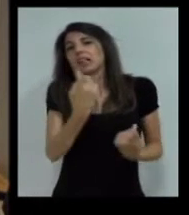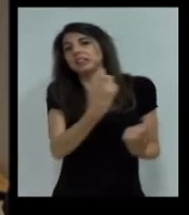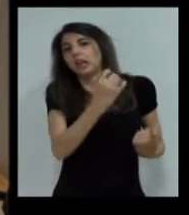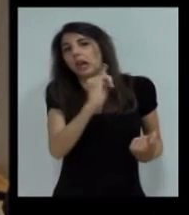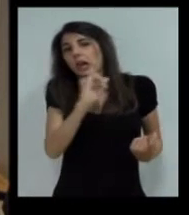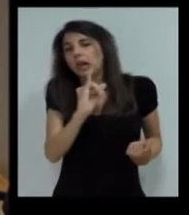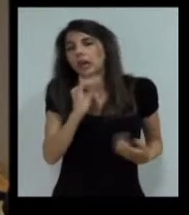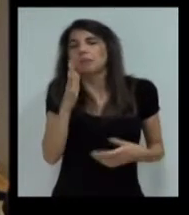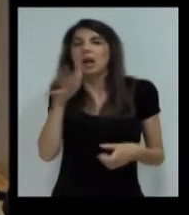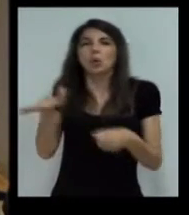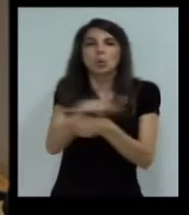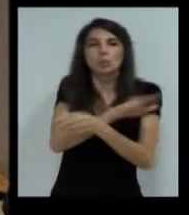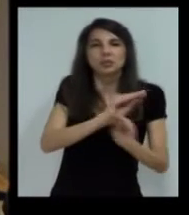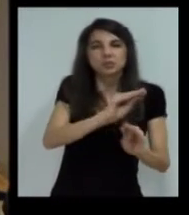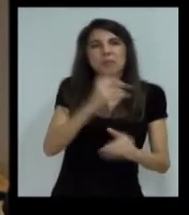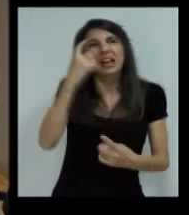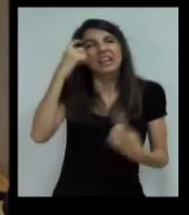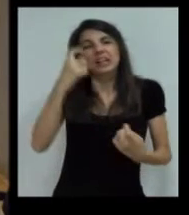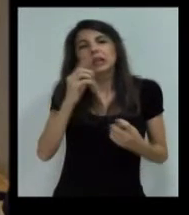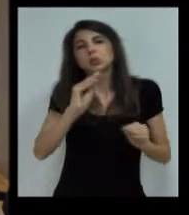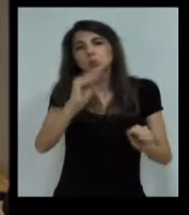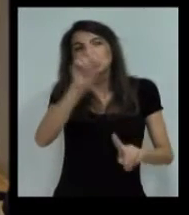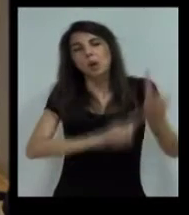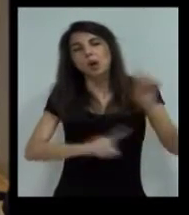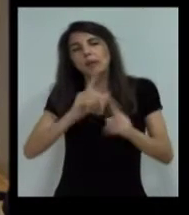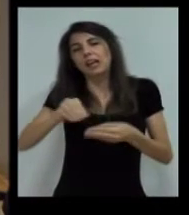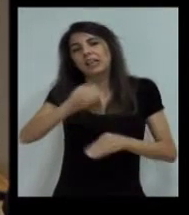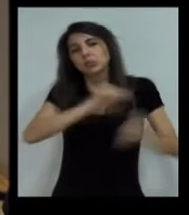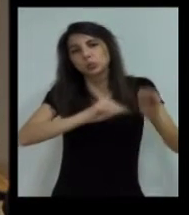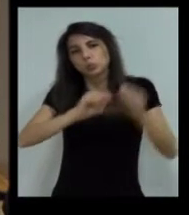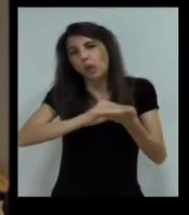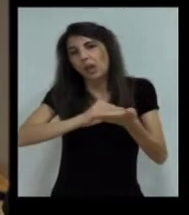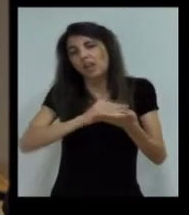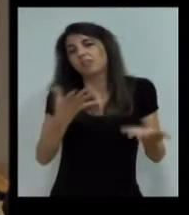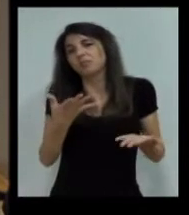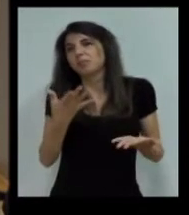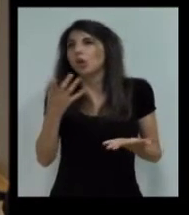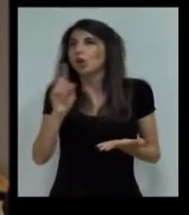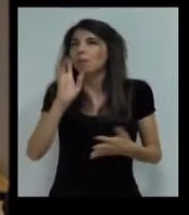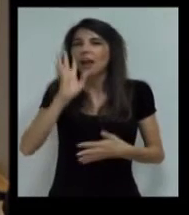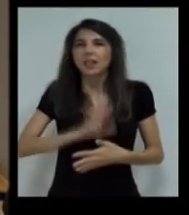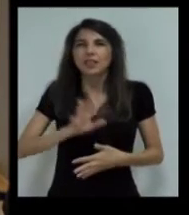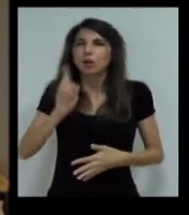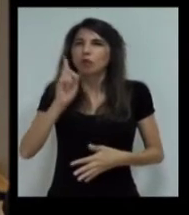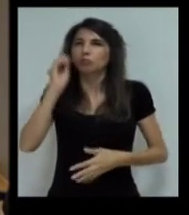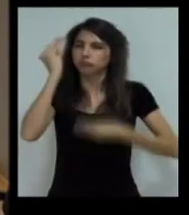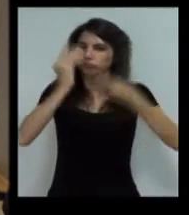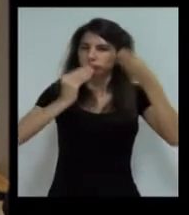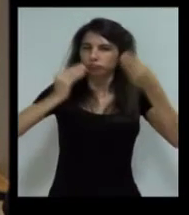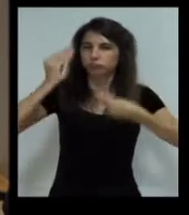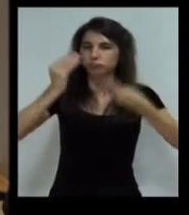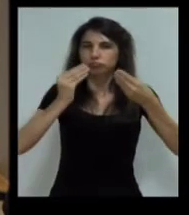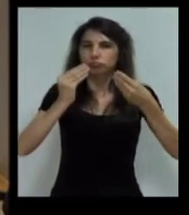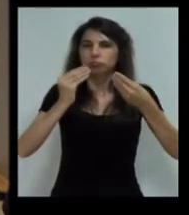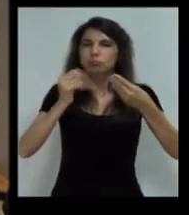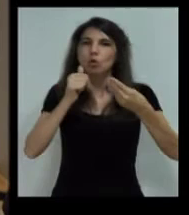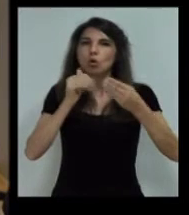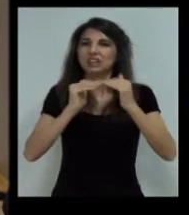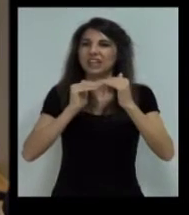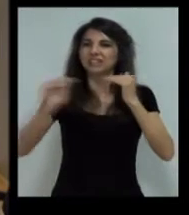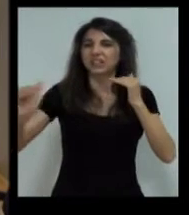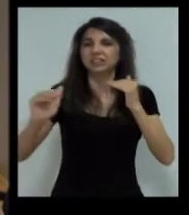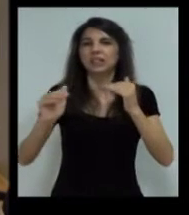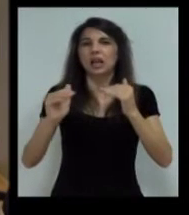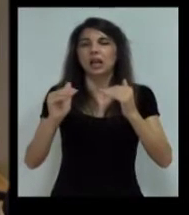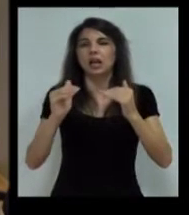y para intentar resolver ese problema, pero no como un planteamiento como pudiera ocurrir de forma transversal con el de la seguridad,